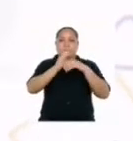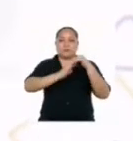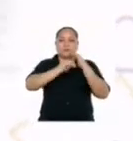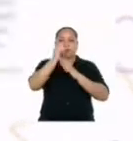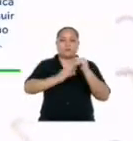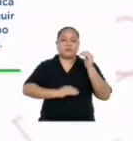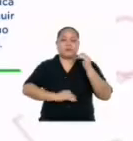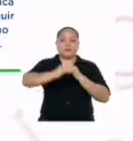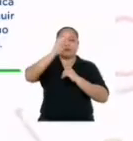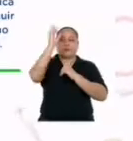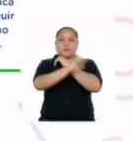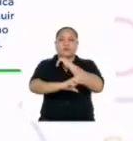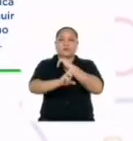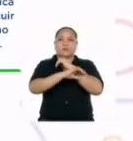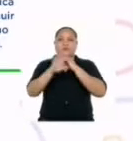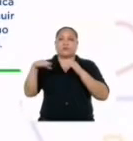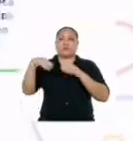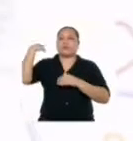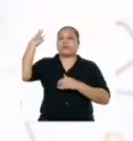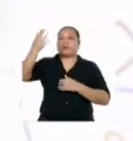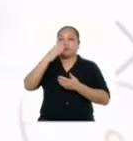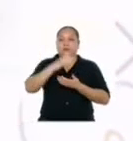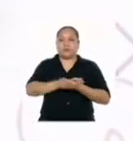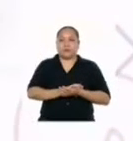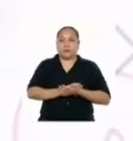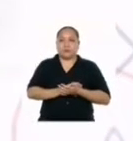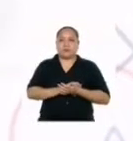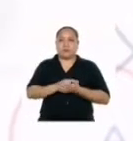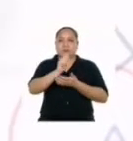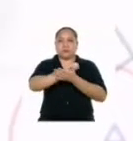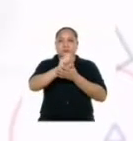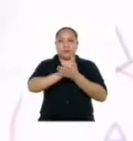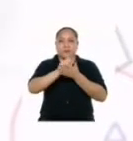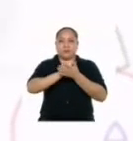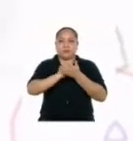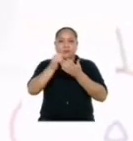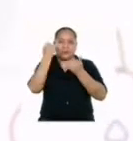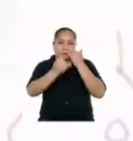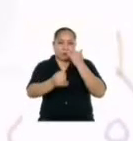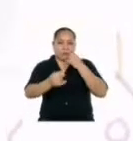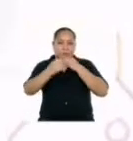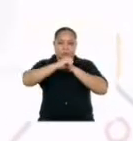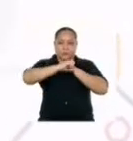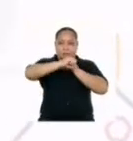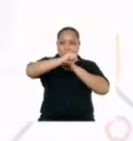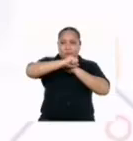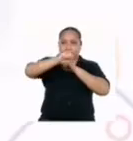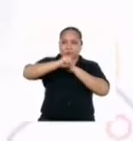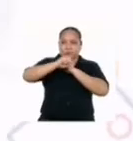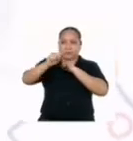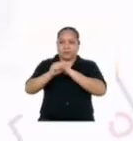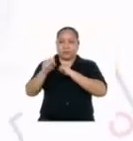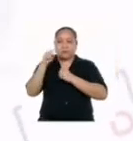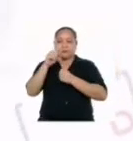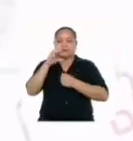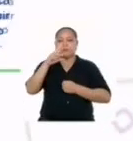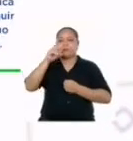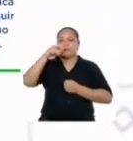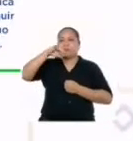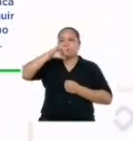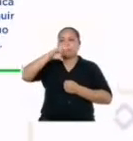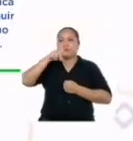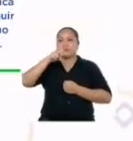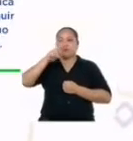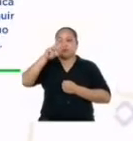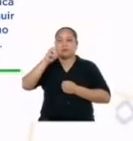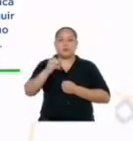país. Y luego, en el próximo programa, revisaremos y escribiremos la versión final de la crónica, y la difundiremos.